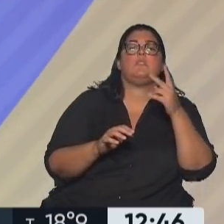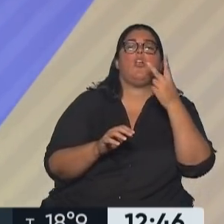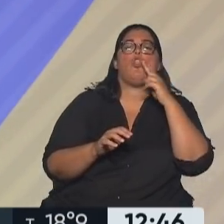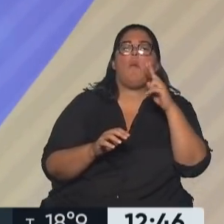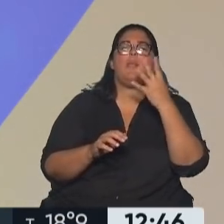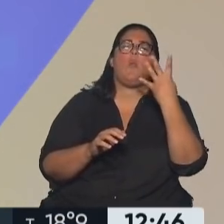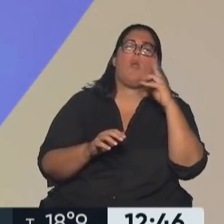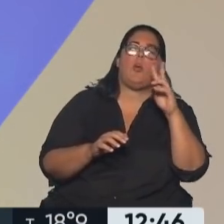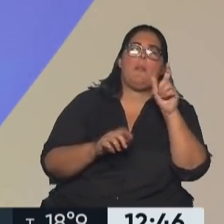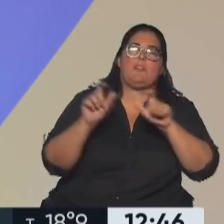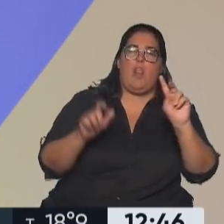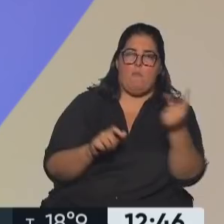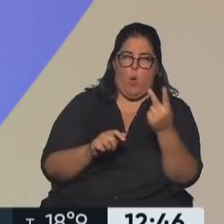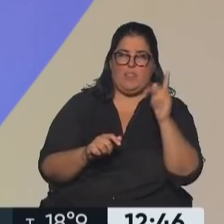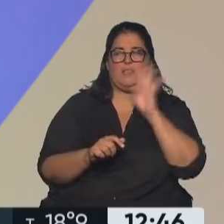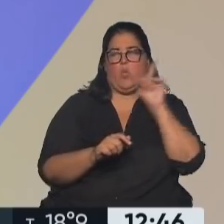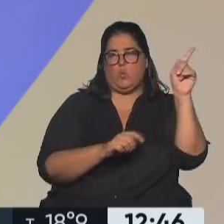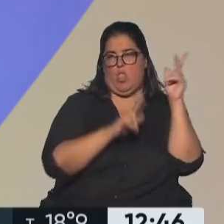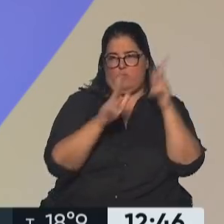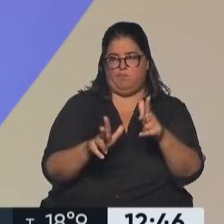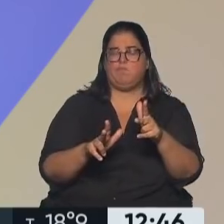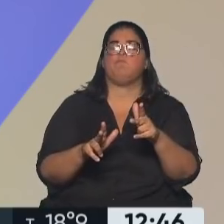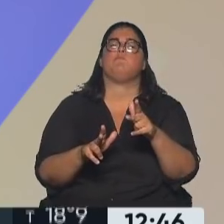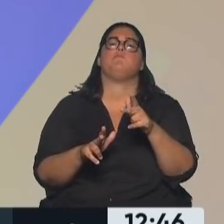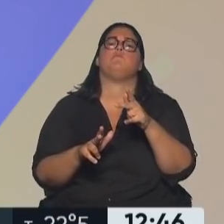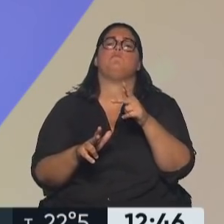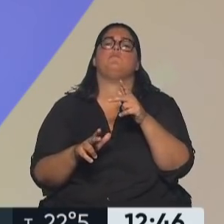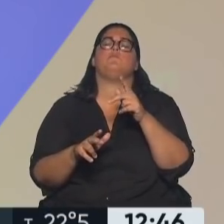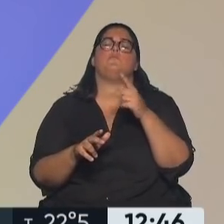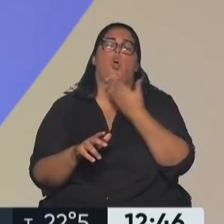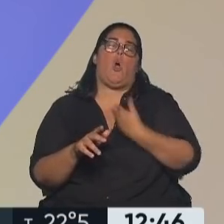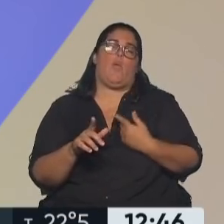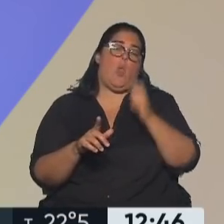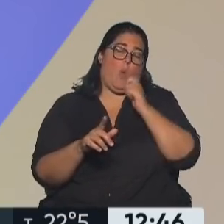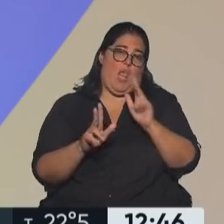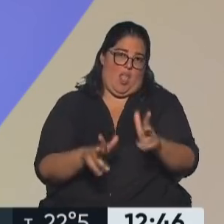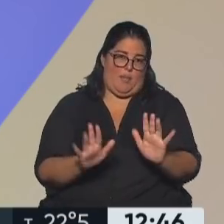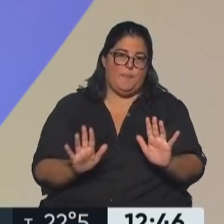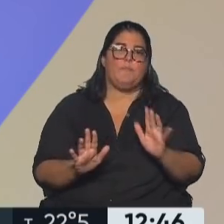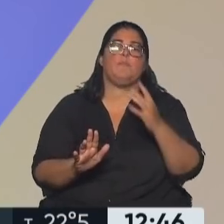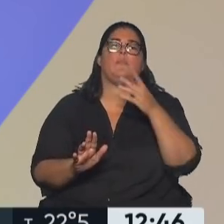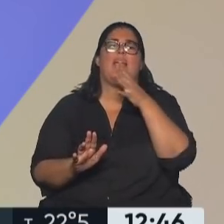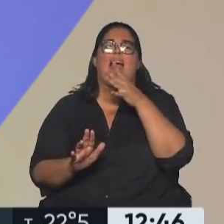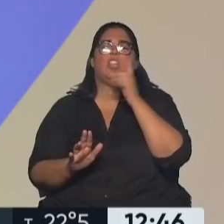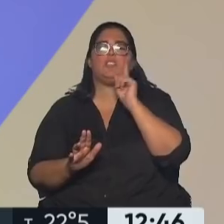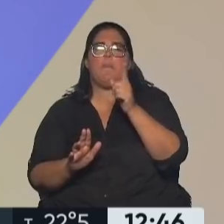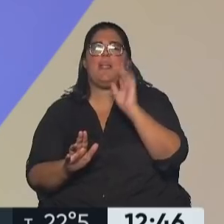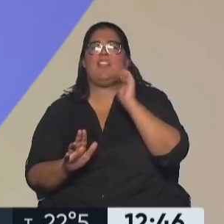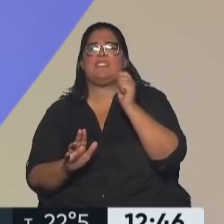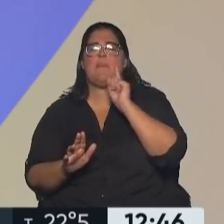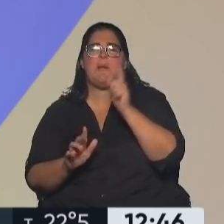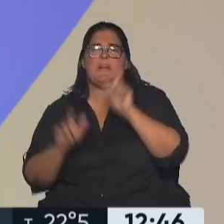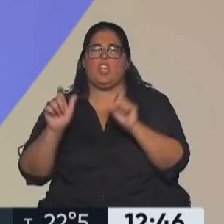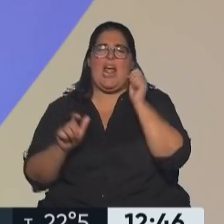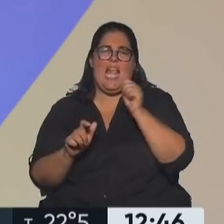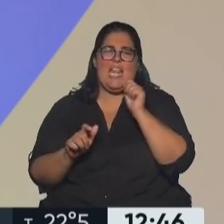2.000, entre 2.000 y 4.000 muertos, 1.300 muertos según el gobierno de Ucrania y 14.000 muertos y 16.000 heridos es lo que